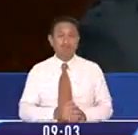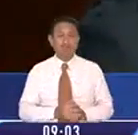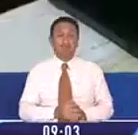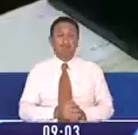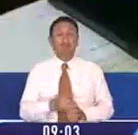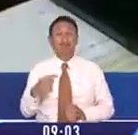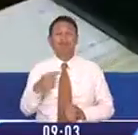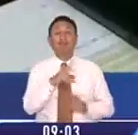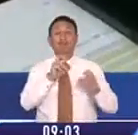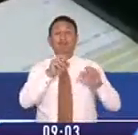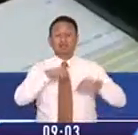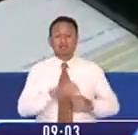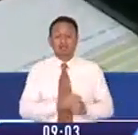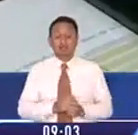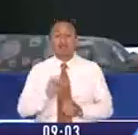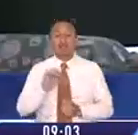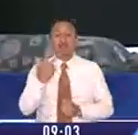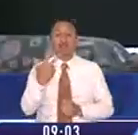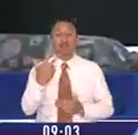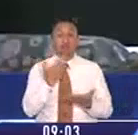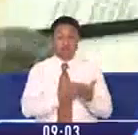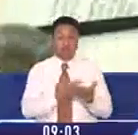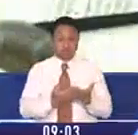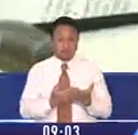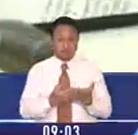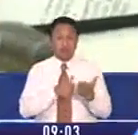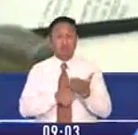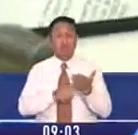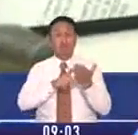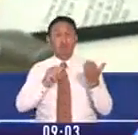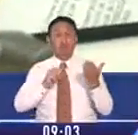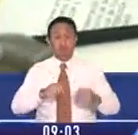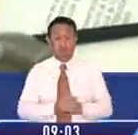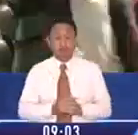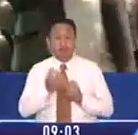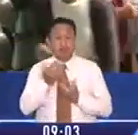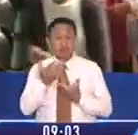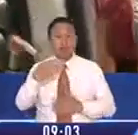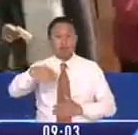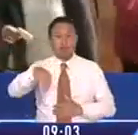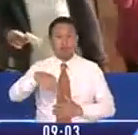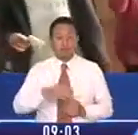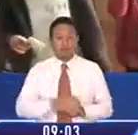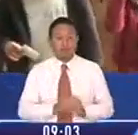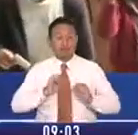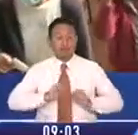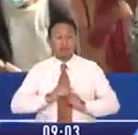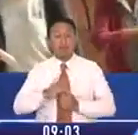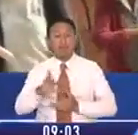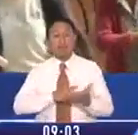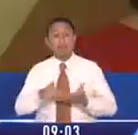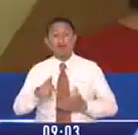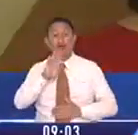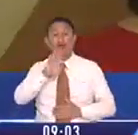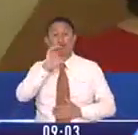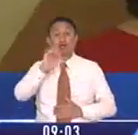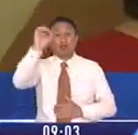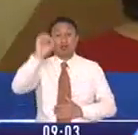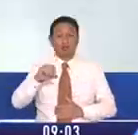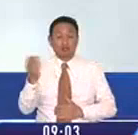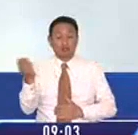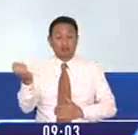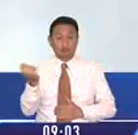tema insistirán en una tercera reunión. El Ministerio de Finanzas informó el miércoles que por la contribución del 40% de las